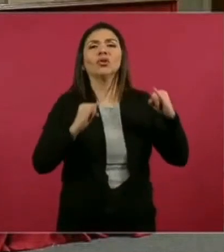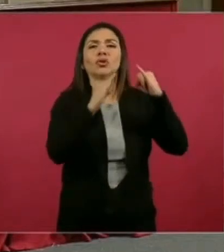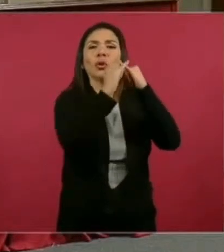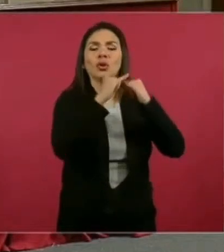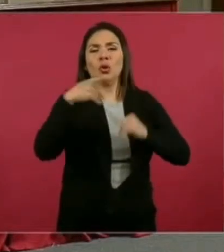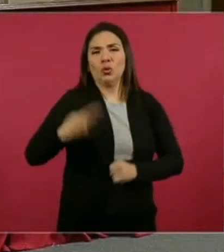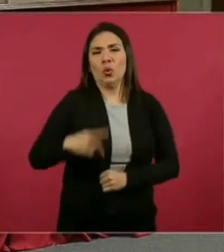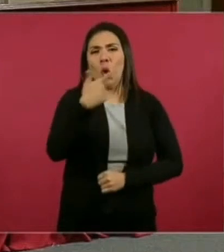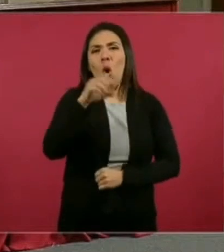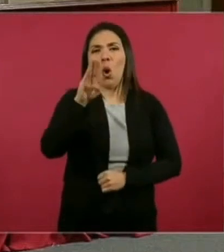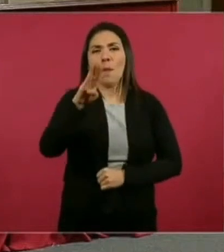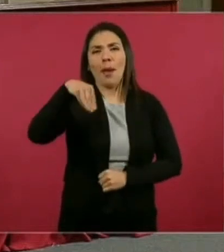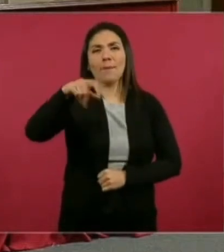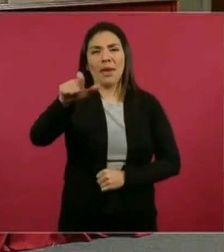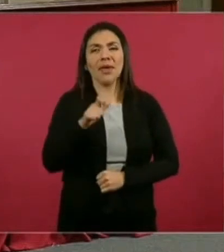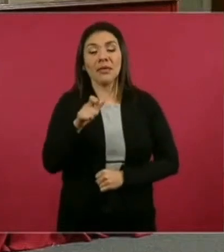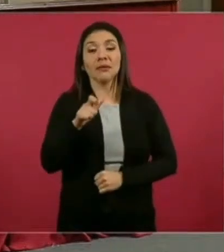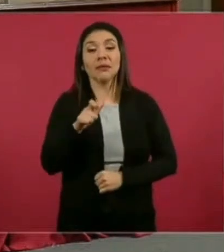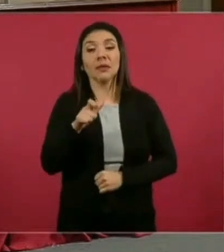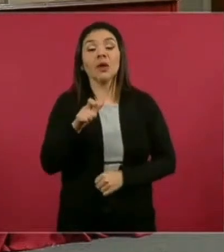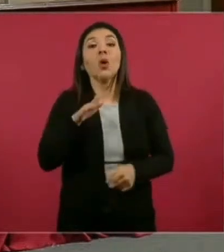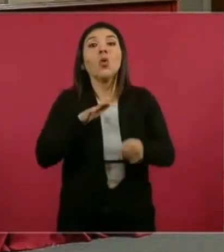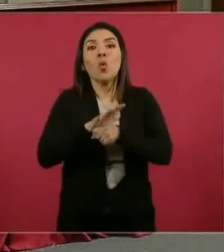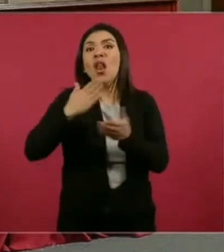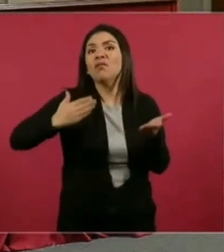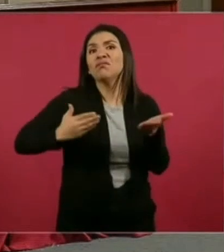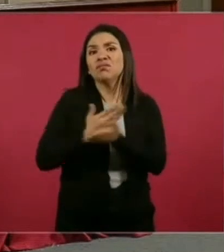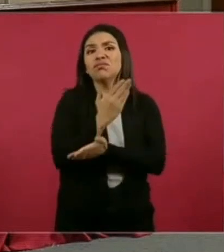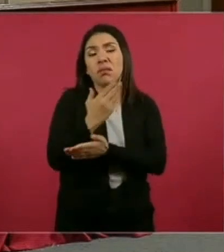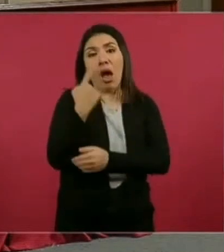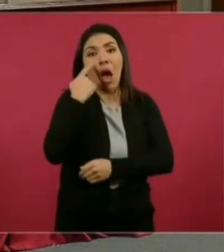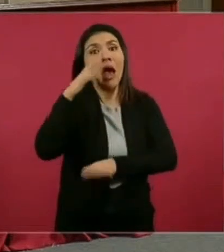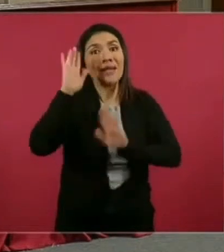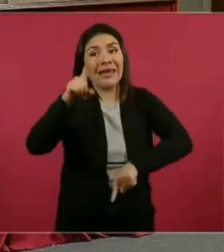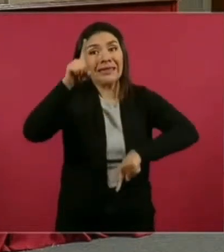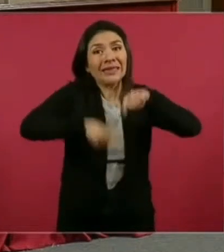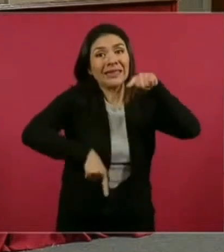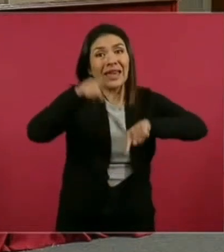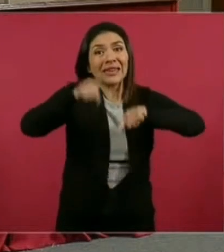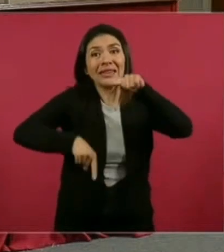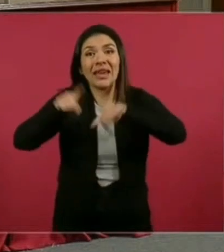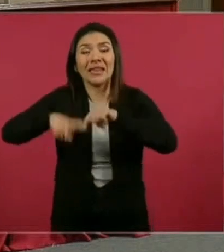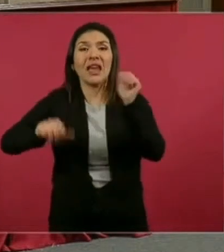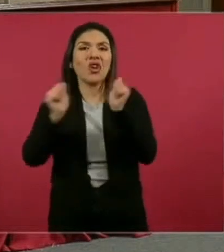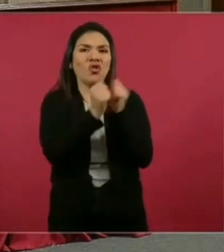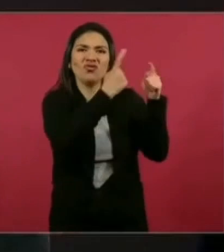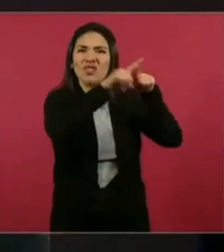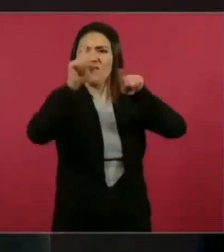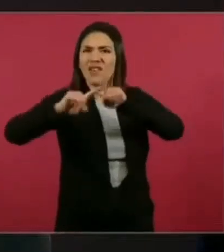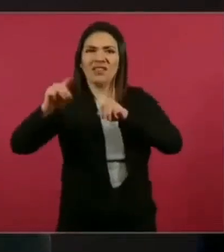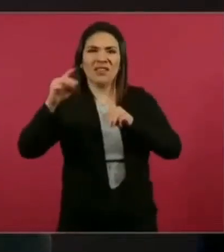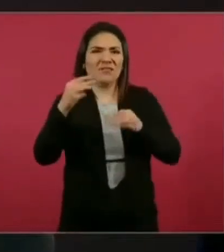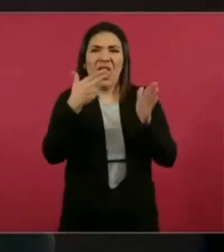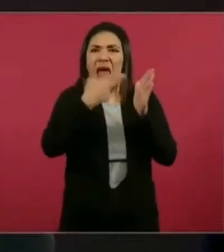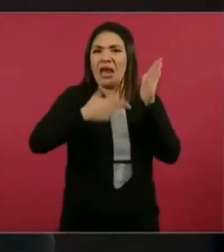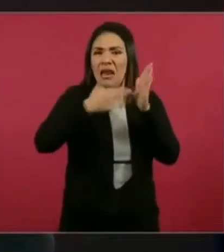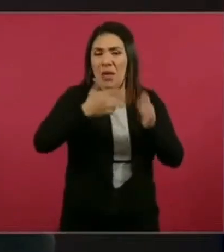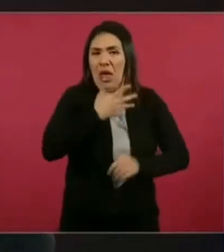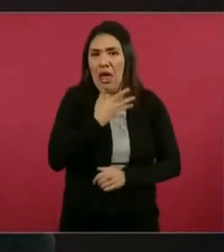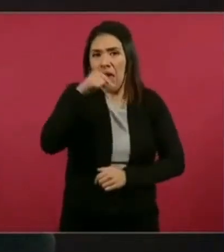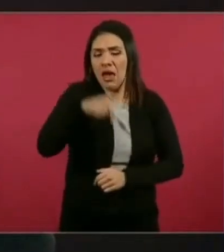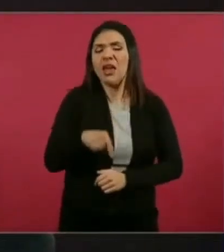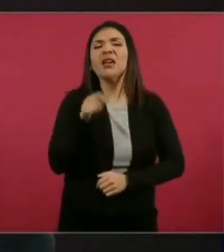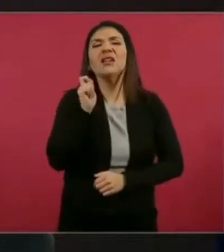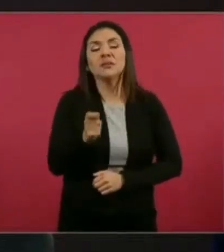de GovMX. Parte de estos ataques, que fueron mitigados por todas las herramientas que yo les he comentado,